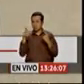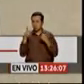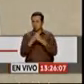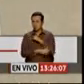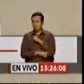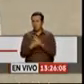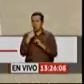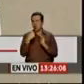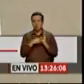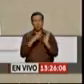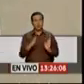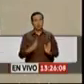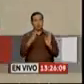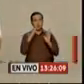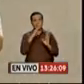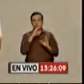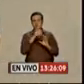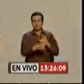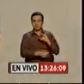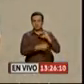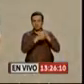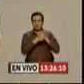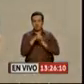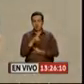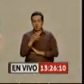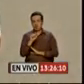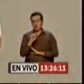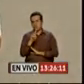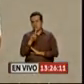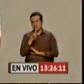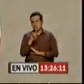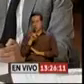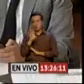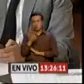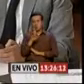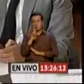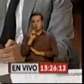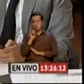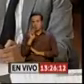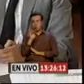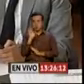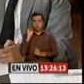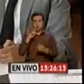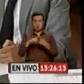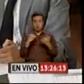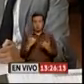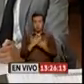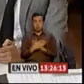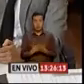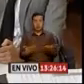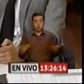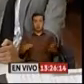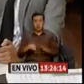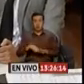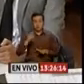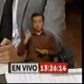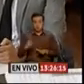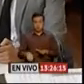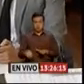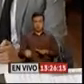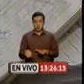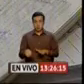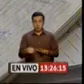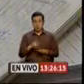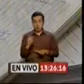propietarios de la clínica donde se le habría llevado a david romo años atrás hasta el momento los abogados de los procesados